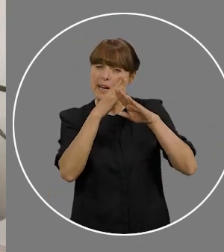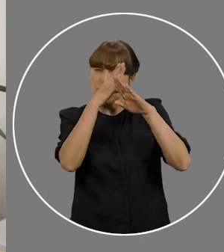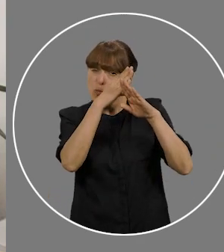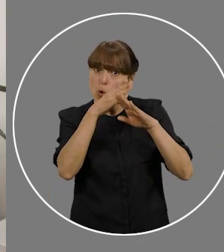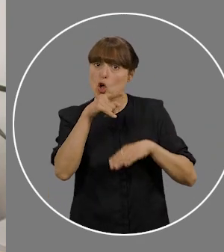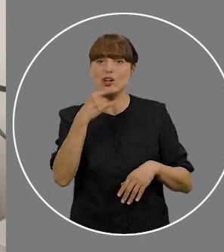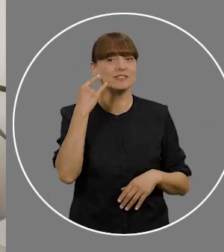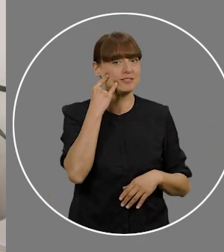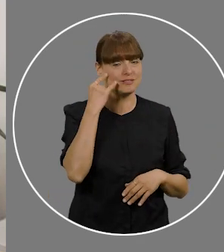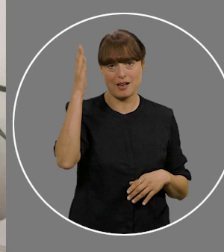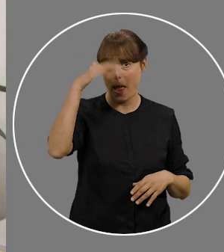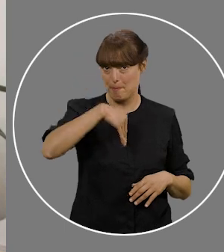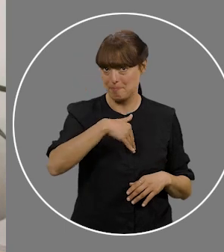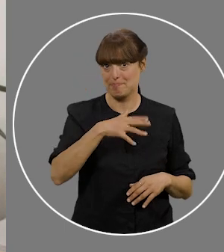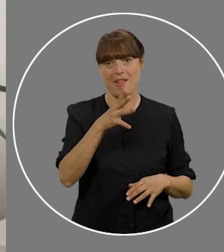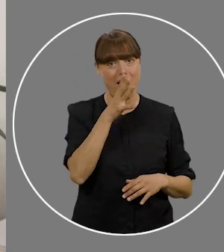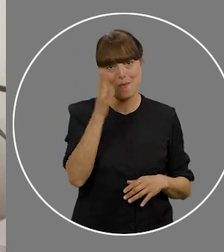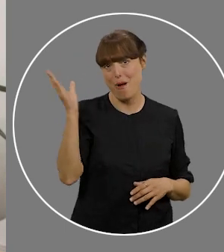lavabo...